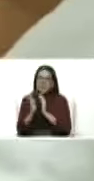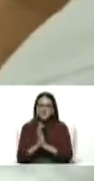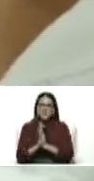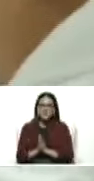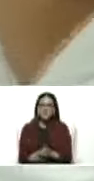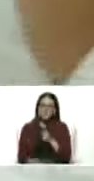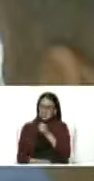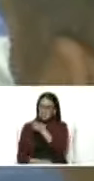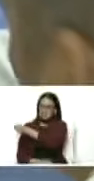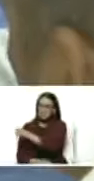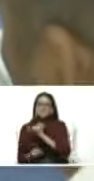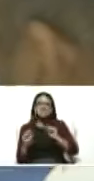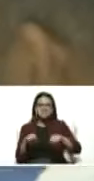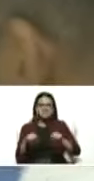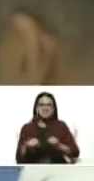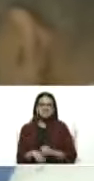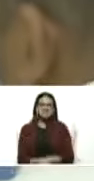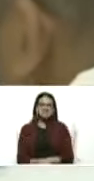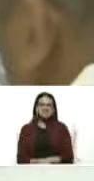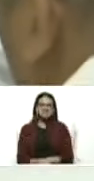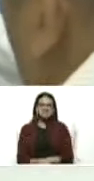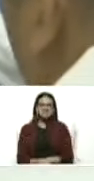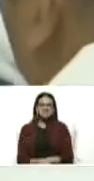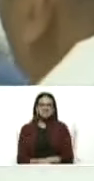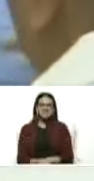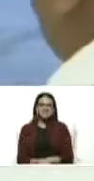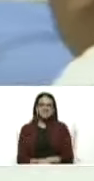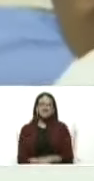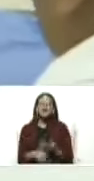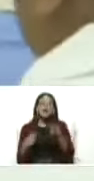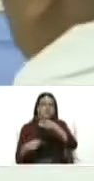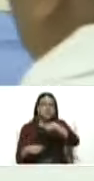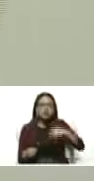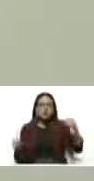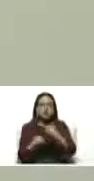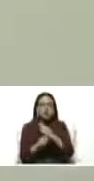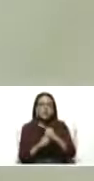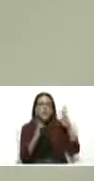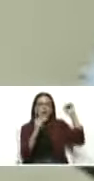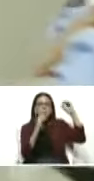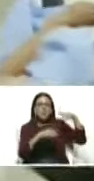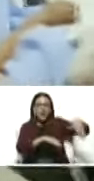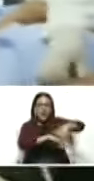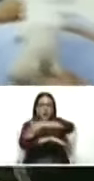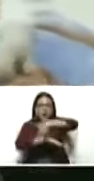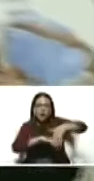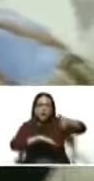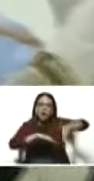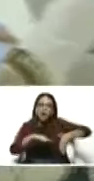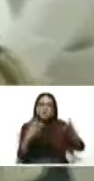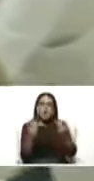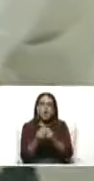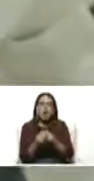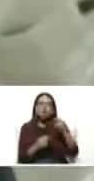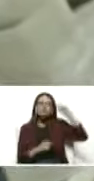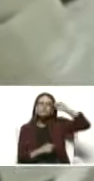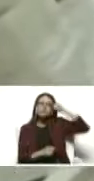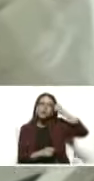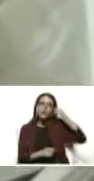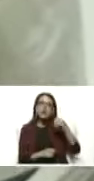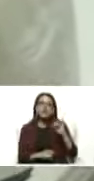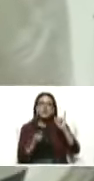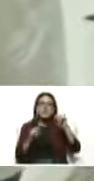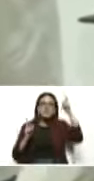Ajá. Bueno, la esperanza está en la calle y aquí con nuestro comandante, llevando adelante el